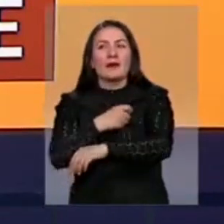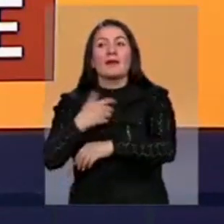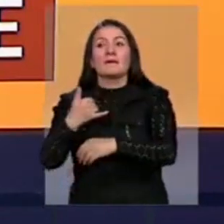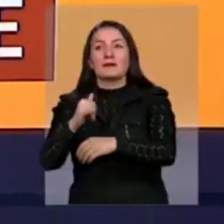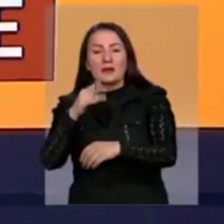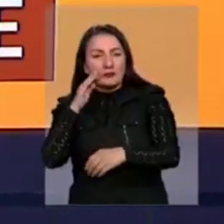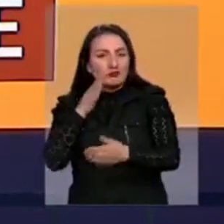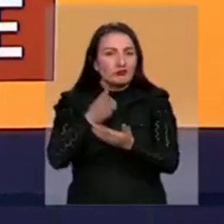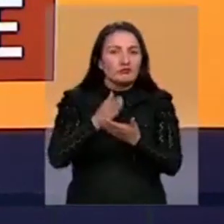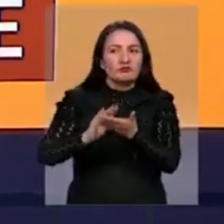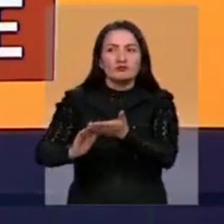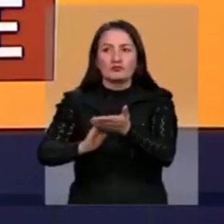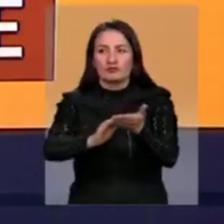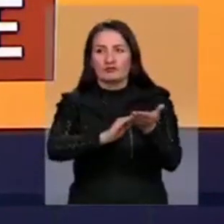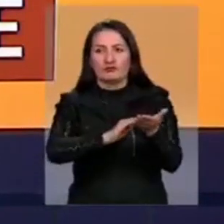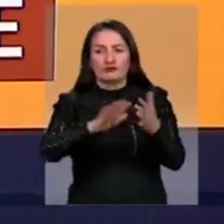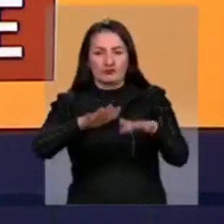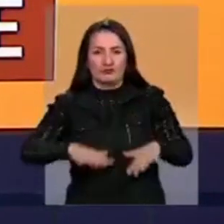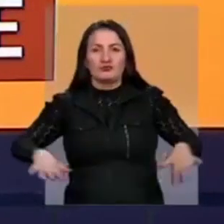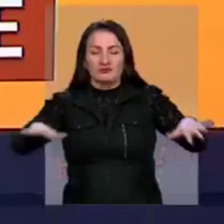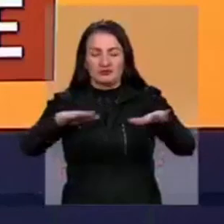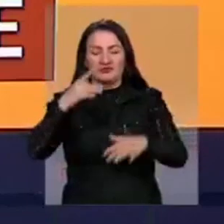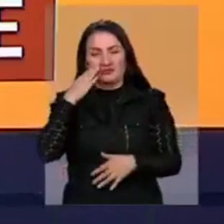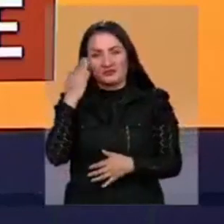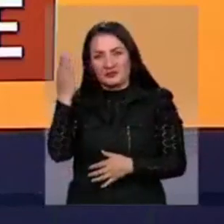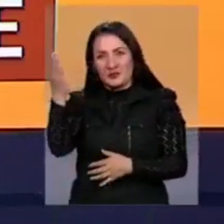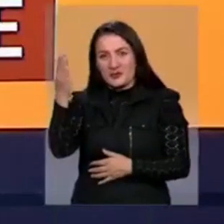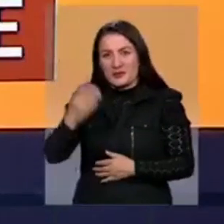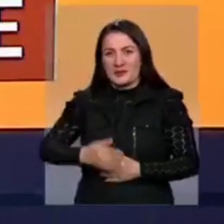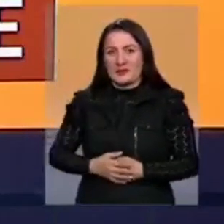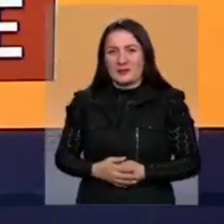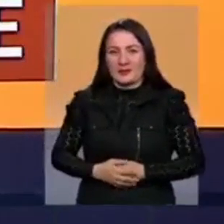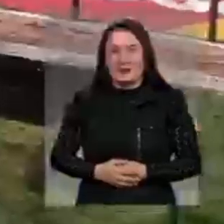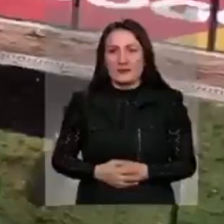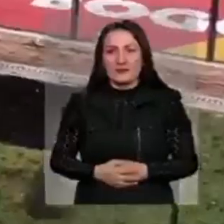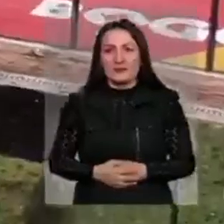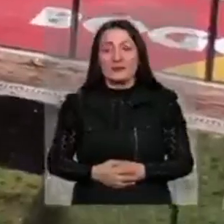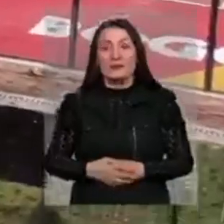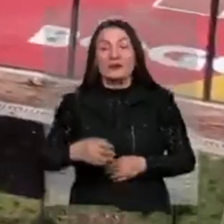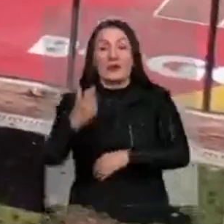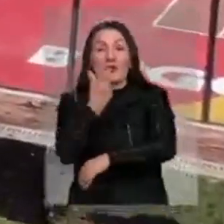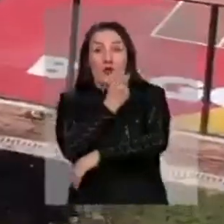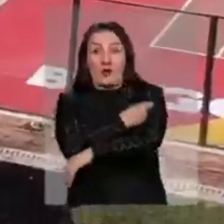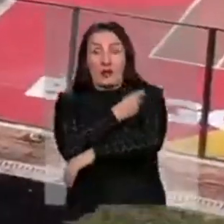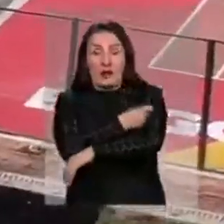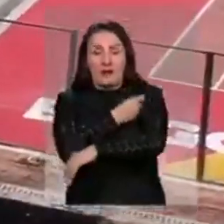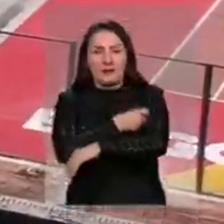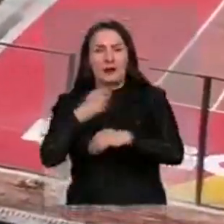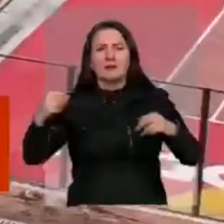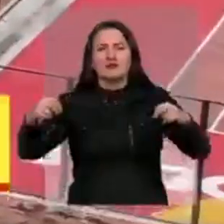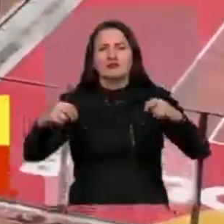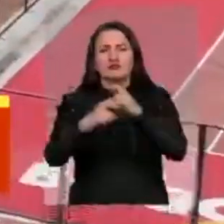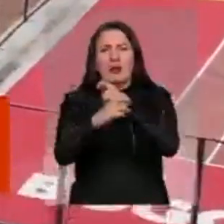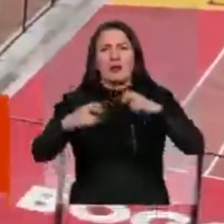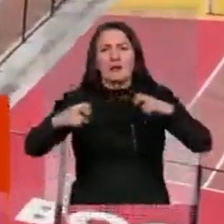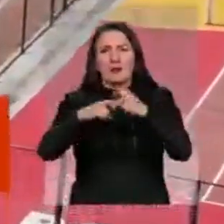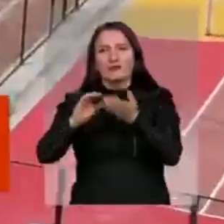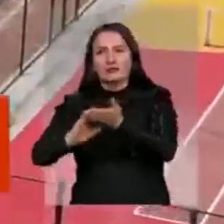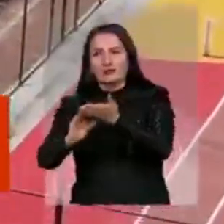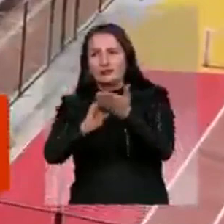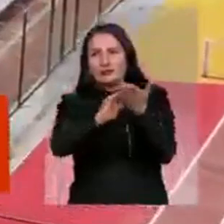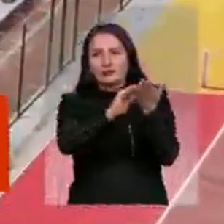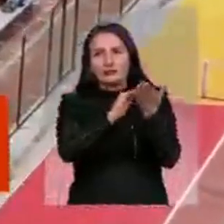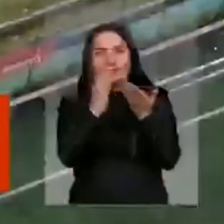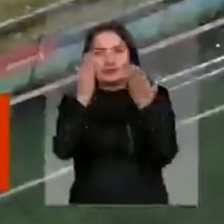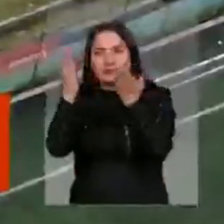intervenido para mejorar las zonas deportivas Así va la hora al parque olaya Herrera se le realizarán adecuaciones que